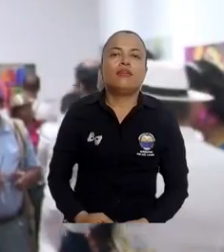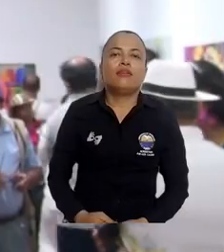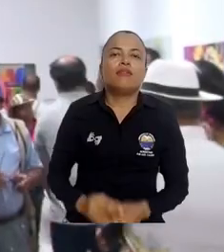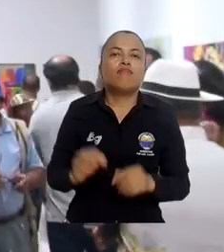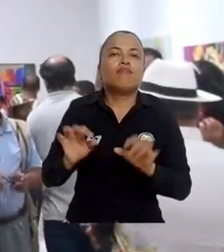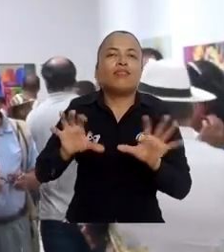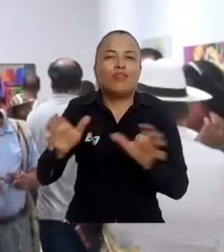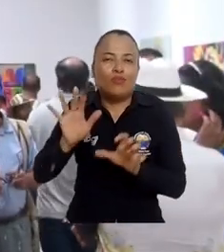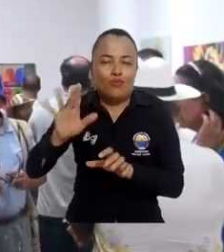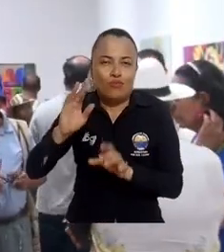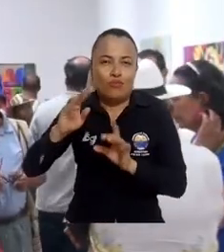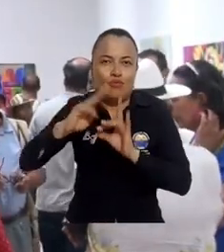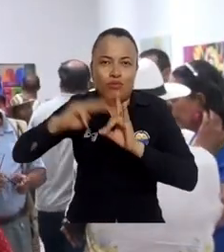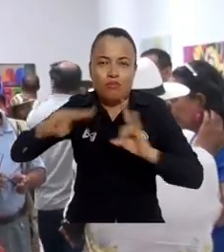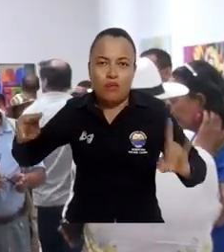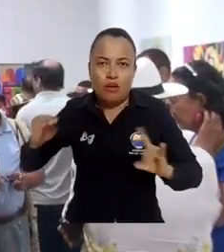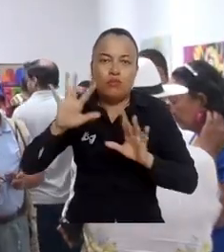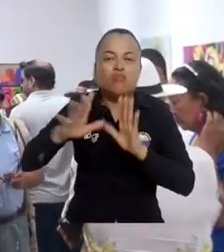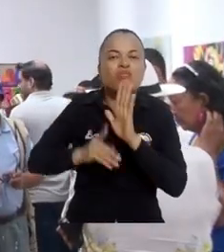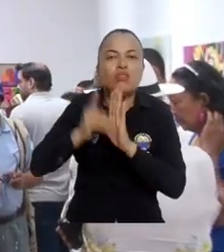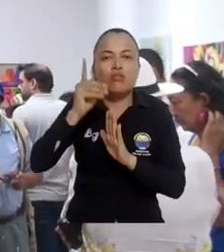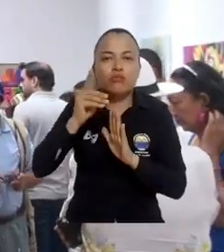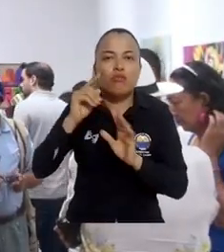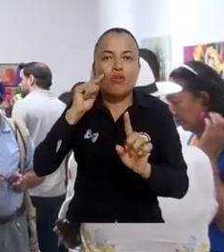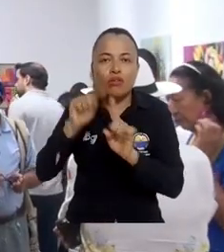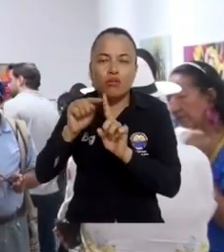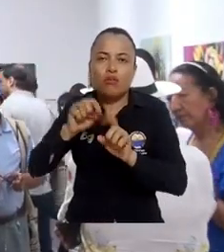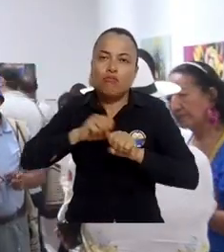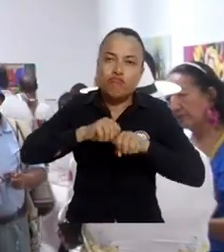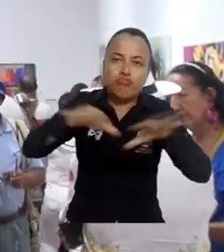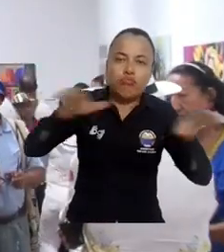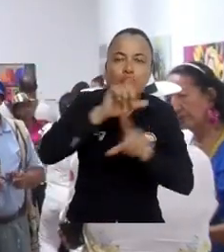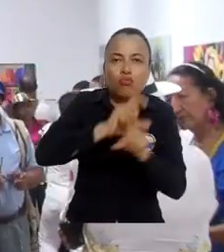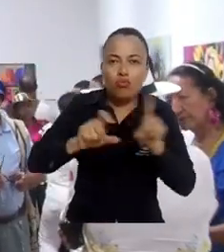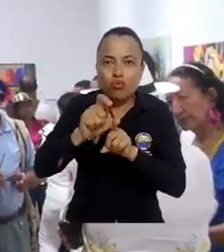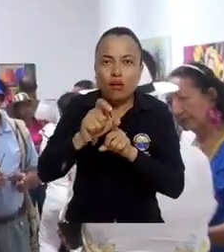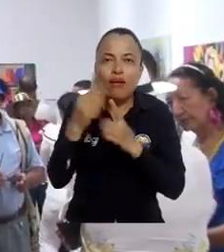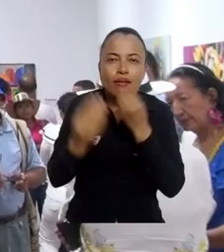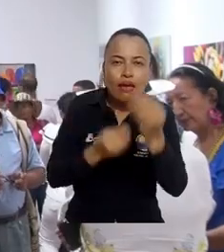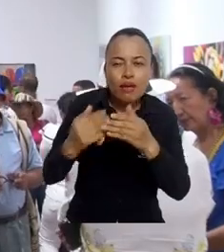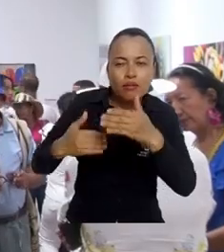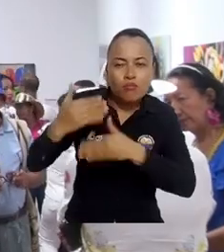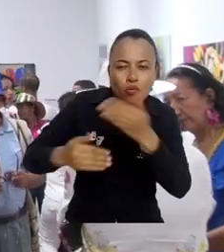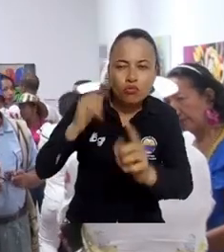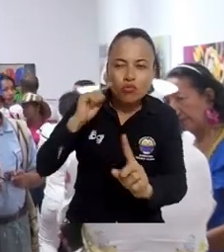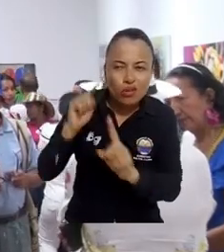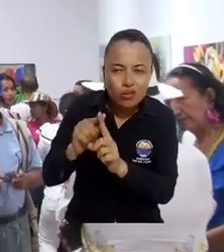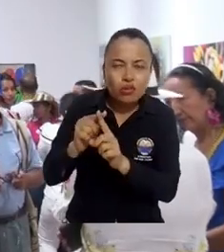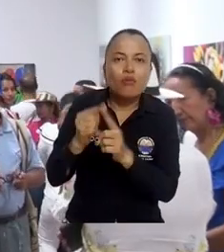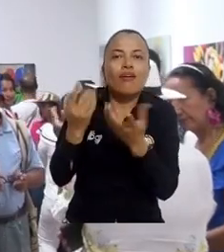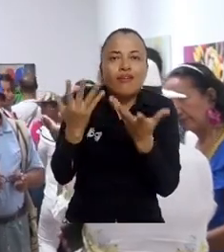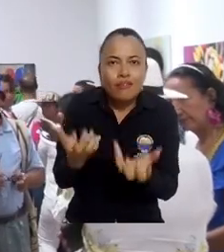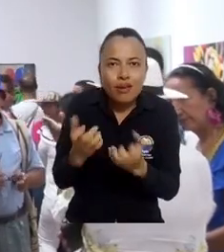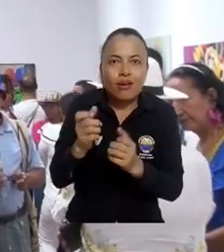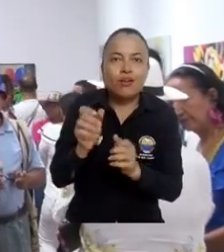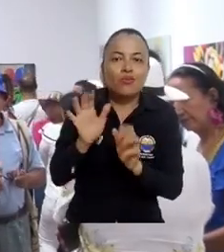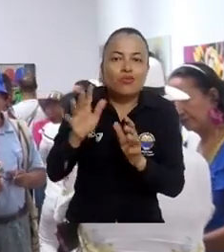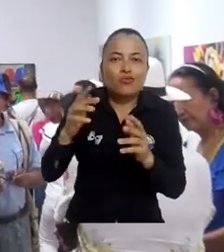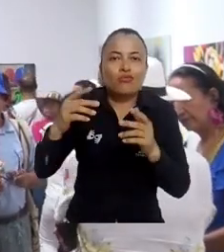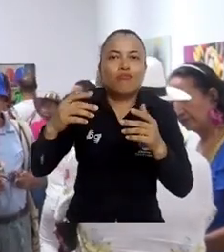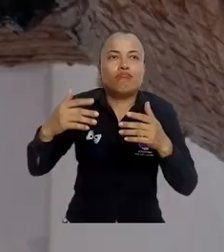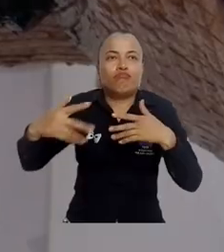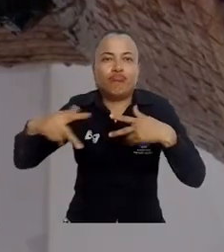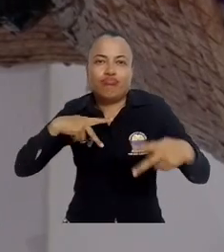La Universidad Magdalena, desde su dirección de proyección cultural, siempre busca rutas para que en su momento dado